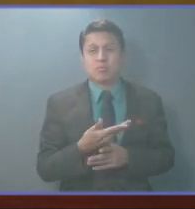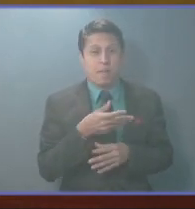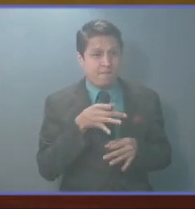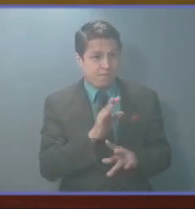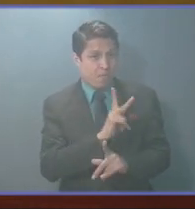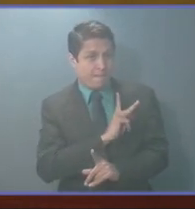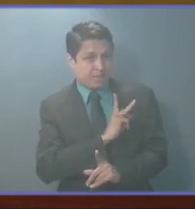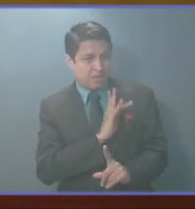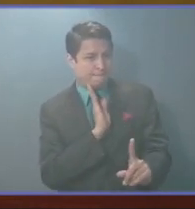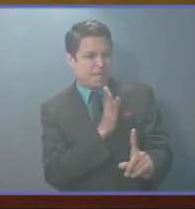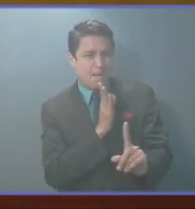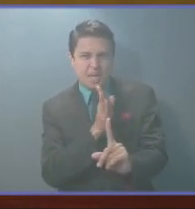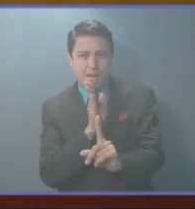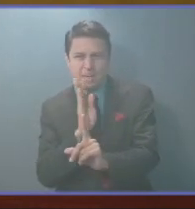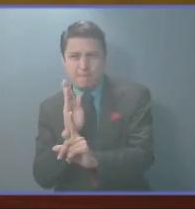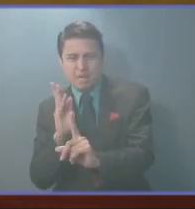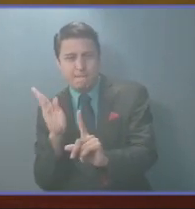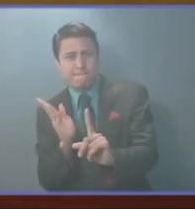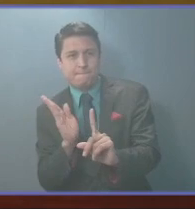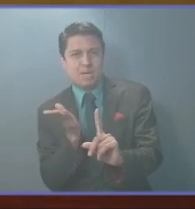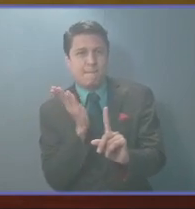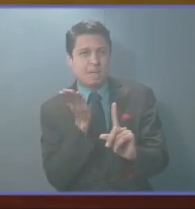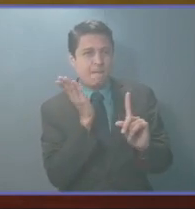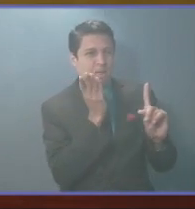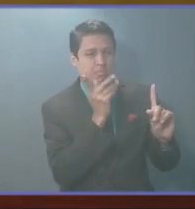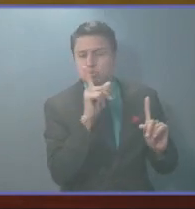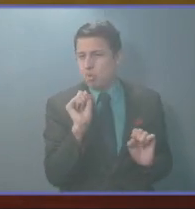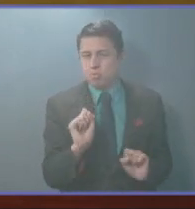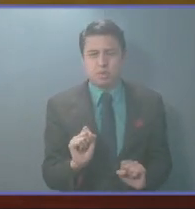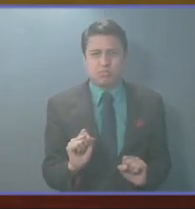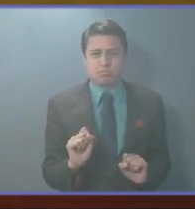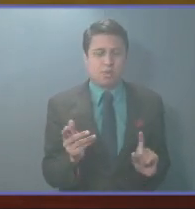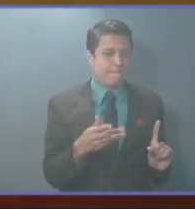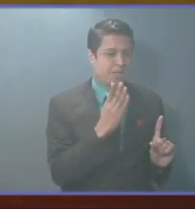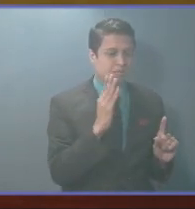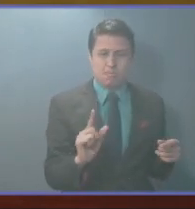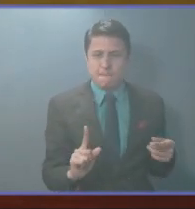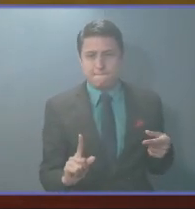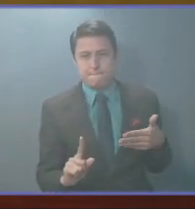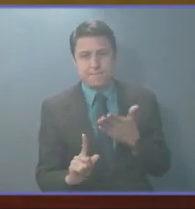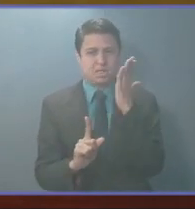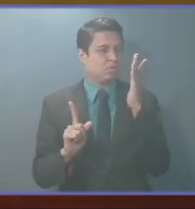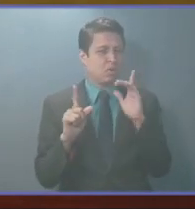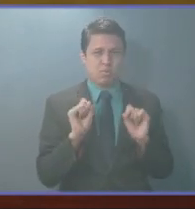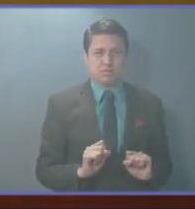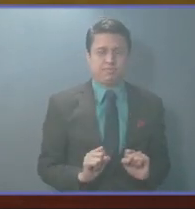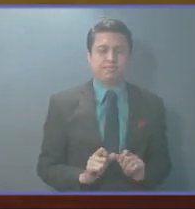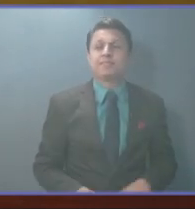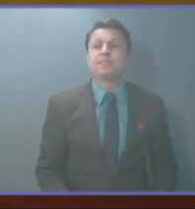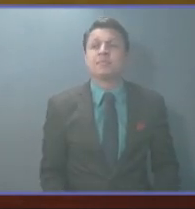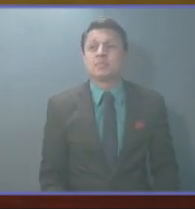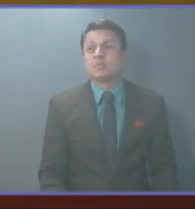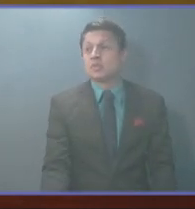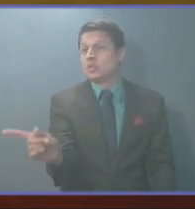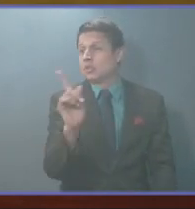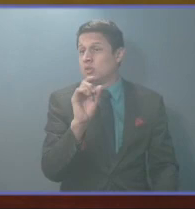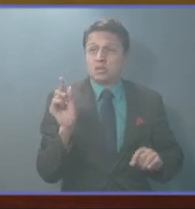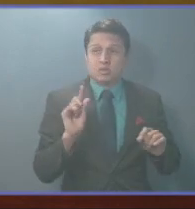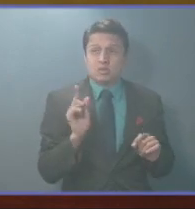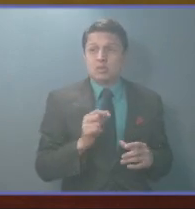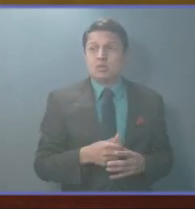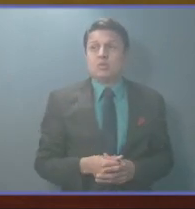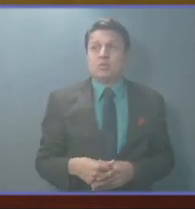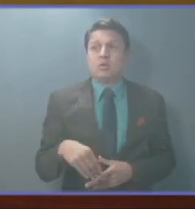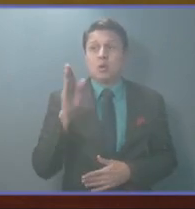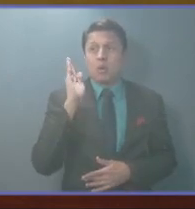personal de los diputados ni de los interpelados. No se permitirá intervenciones